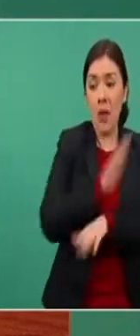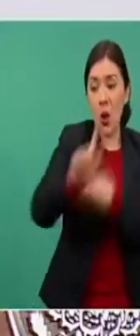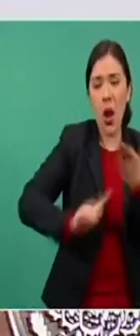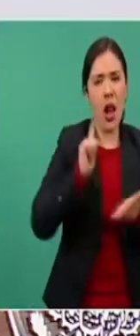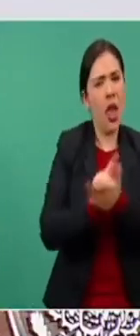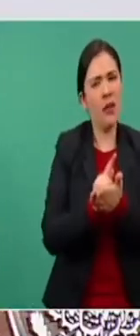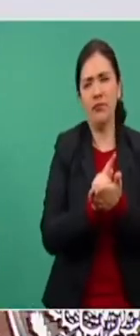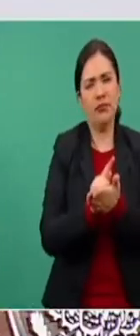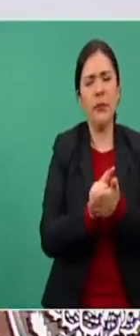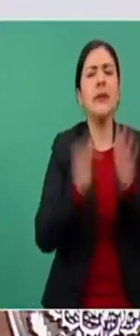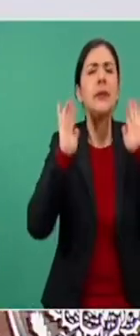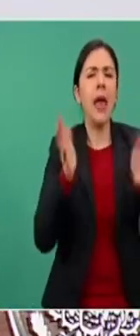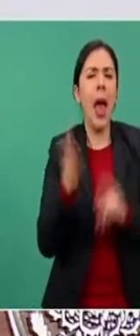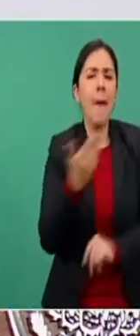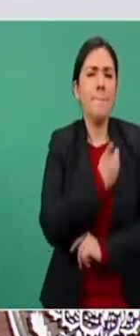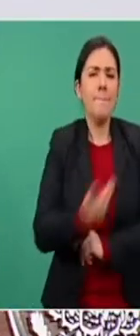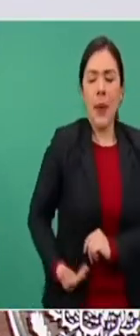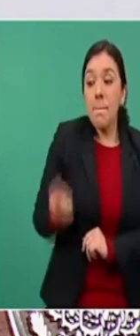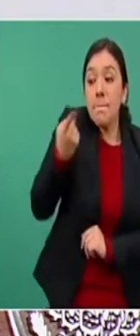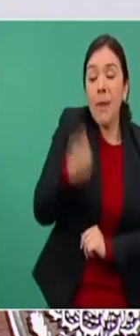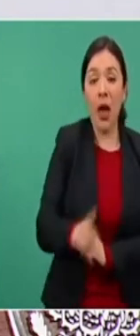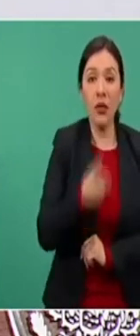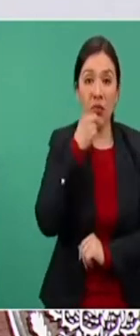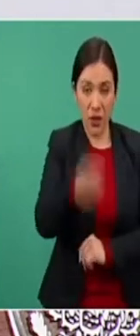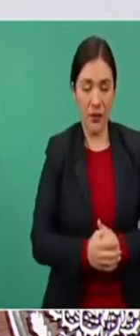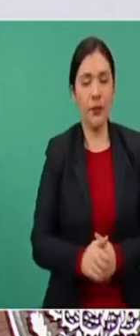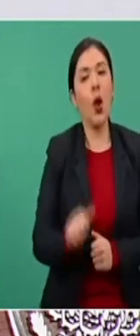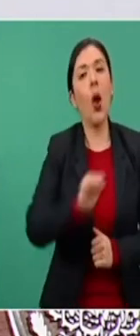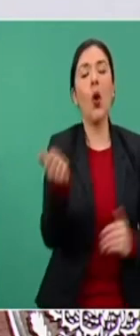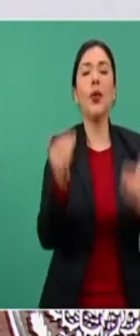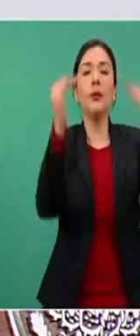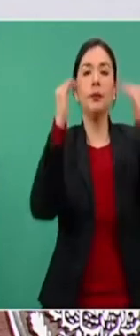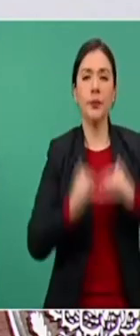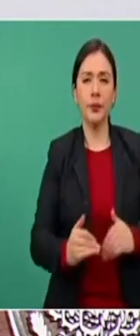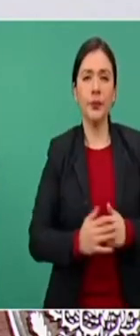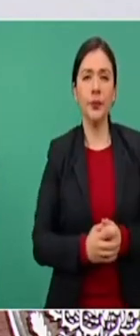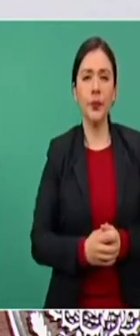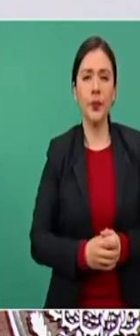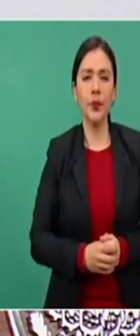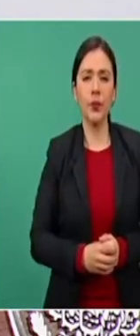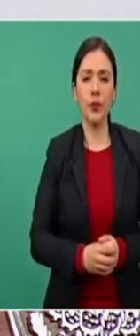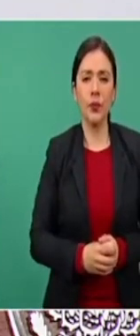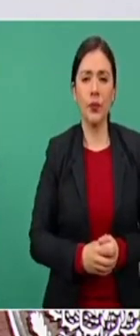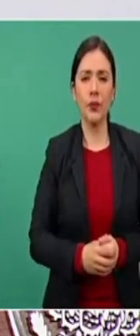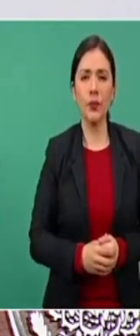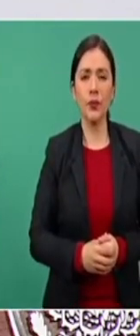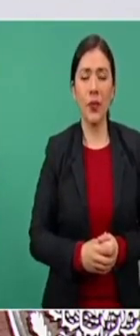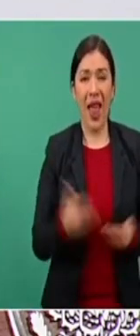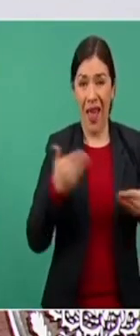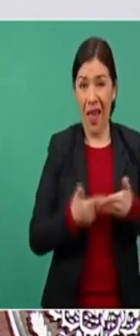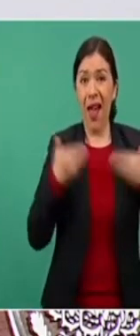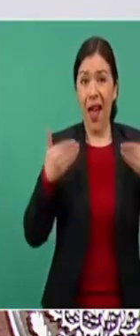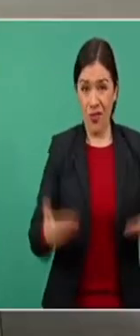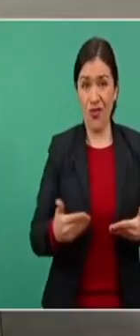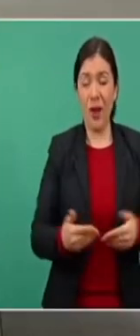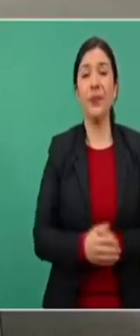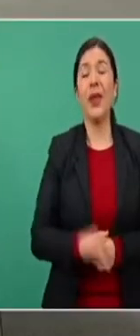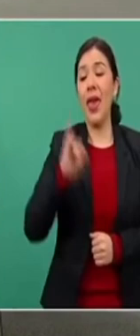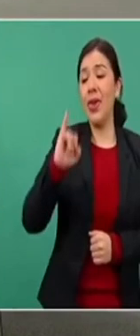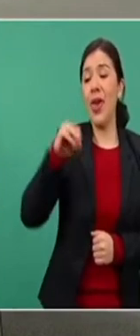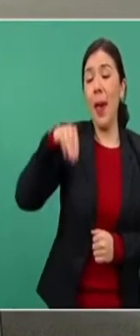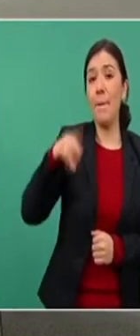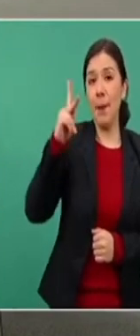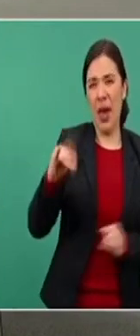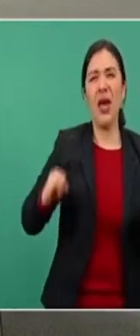la ley, el presidente ya dio esa instrucción. Por otra parte, En este momento, el Instituto Mexicano del